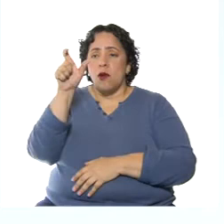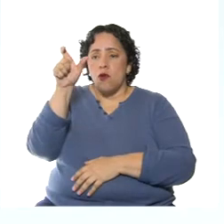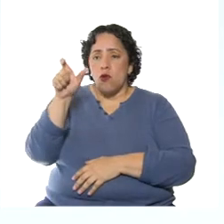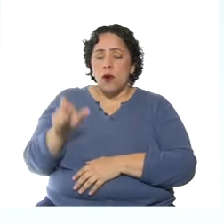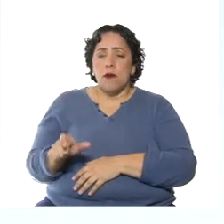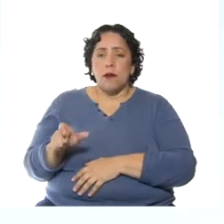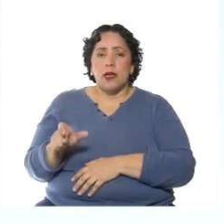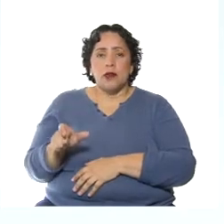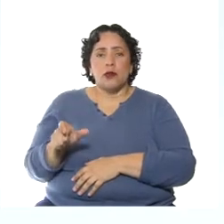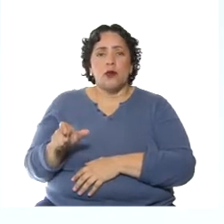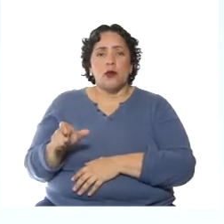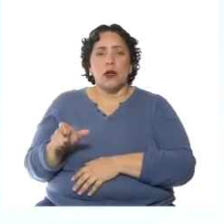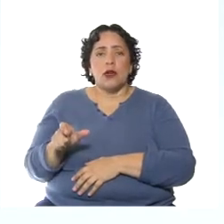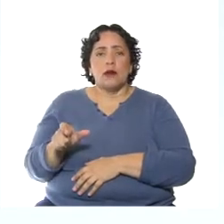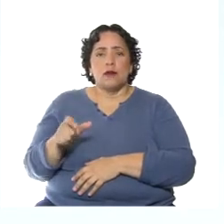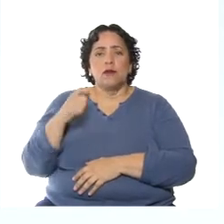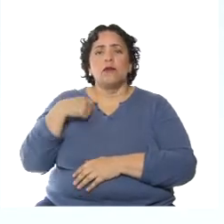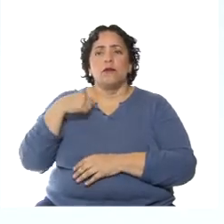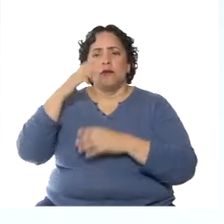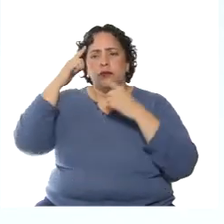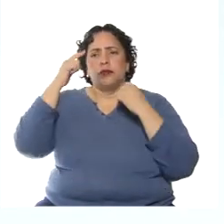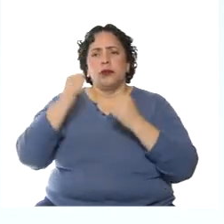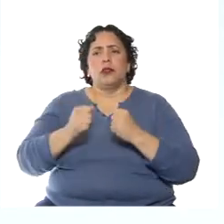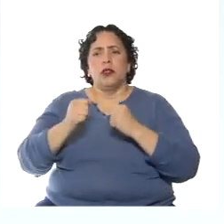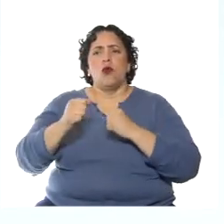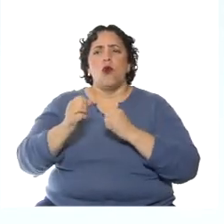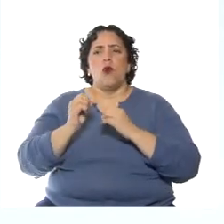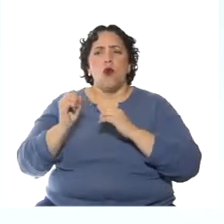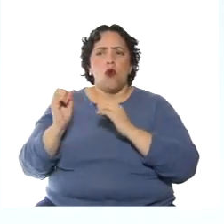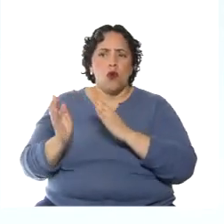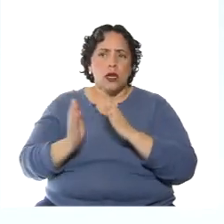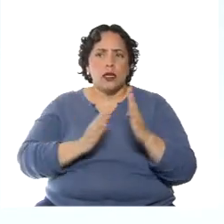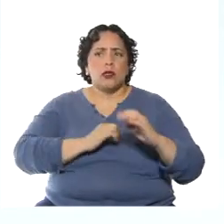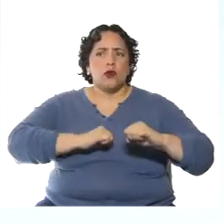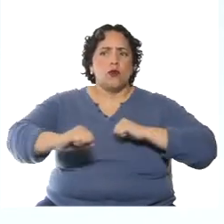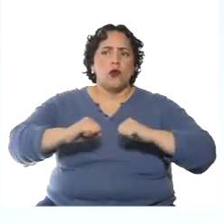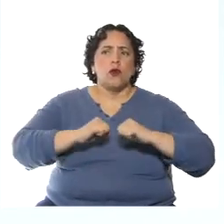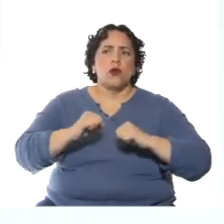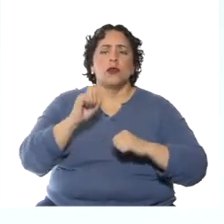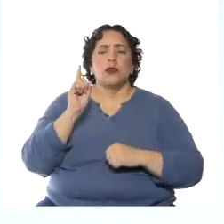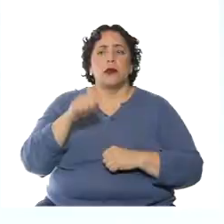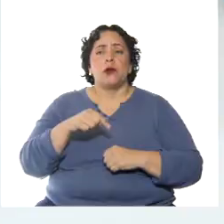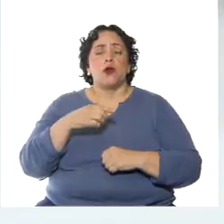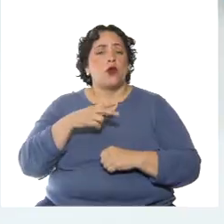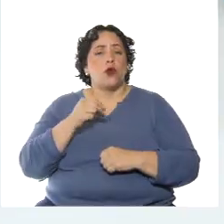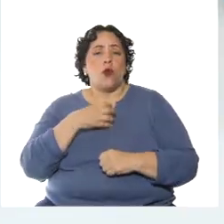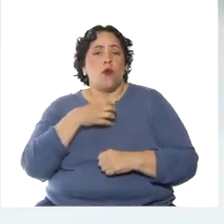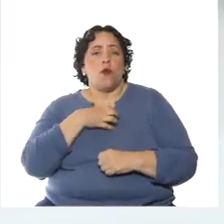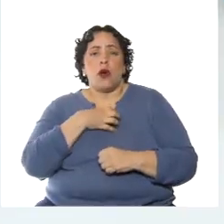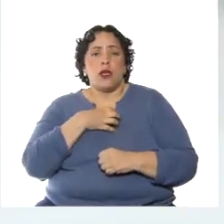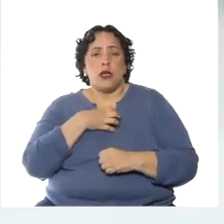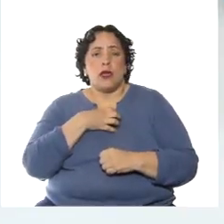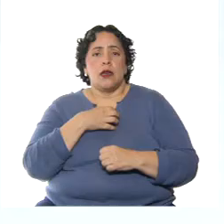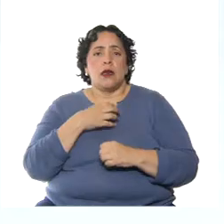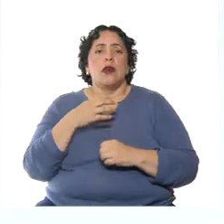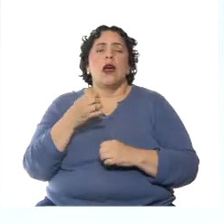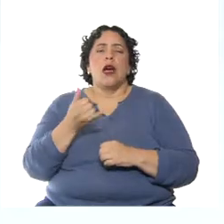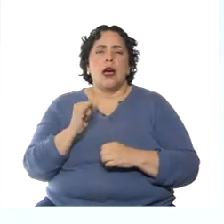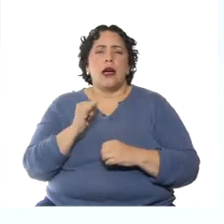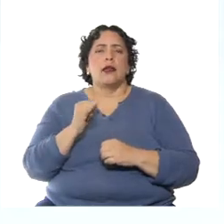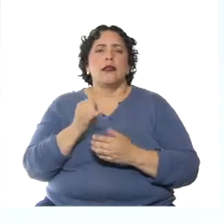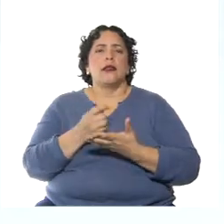esté capacitada en lo que es orientación y movilidad, o en caso de que incluso no podamos contar con ellos, hay